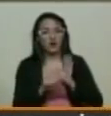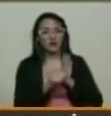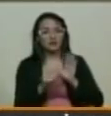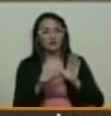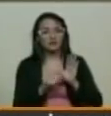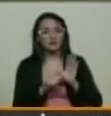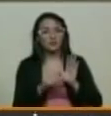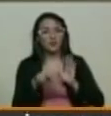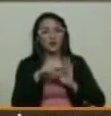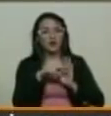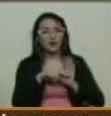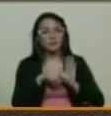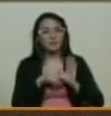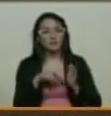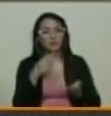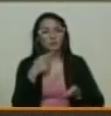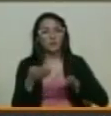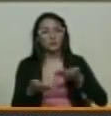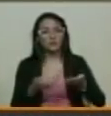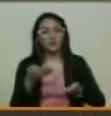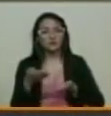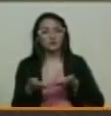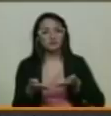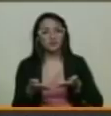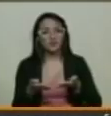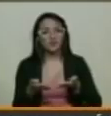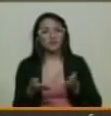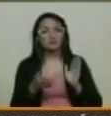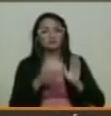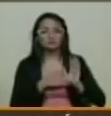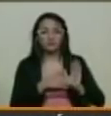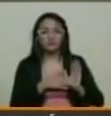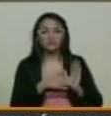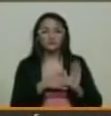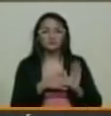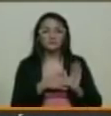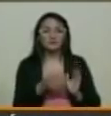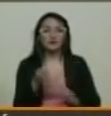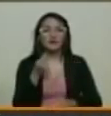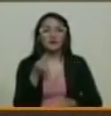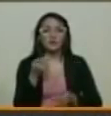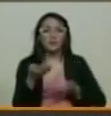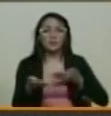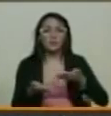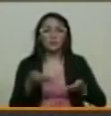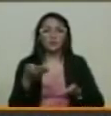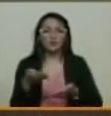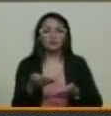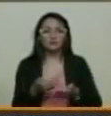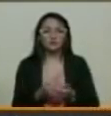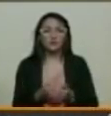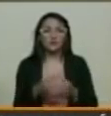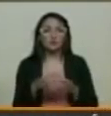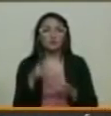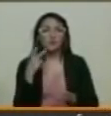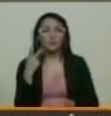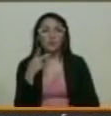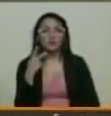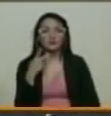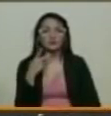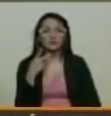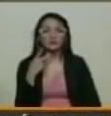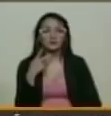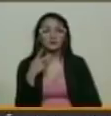artículo del reglamento de postulaciones, en donde se establece que ninguna postulación de partido político va a